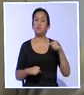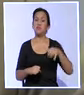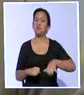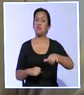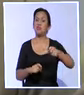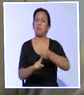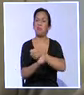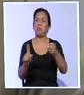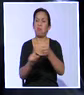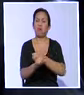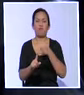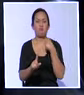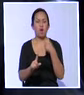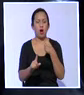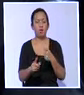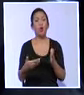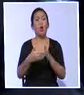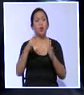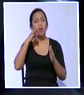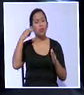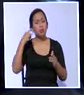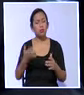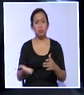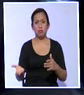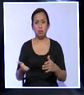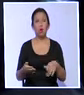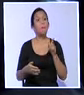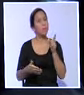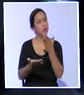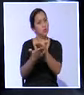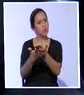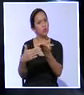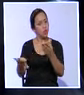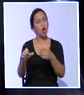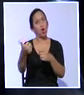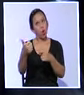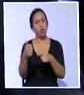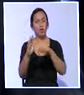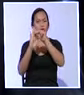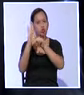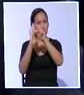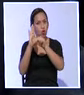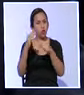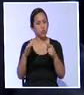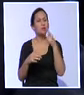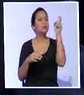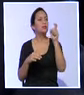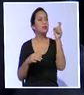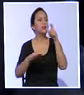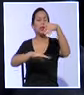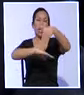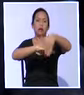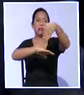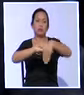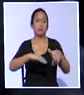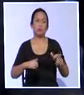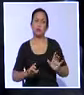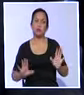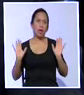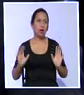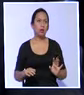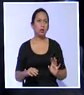al tiempo que dijo que la propuesta ya está contemplada en otras normativas por ende es necesario su archivo debido a su